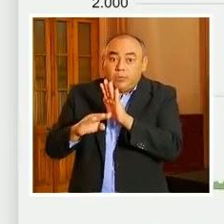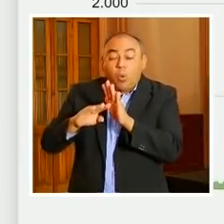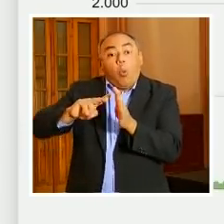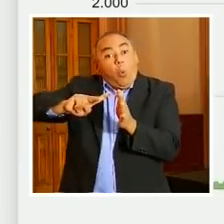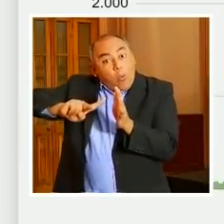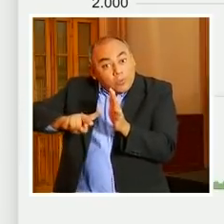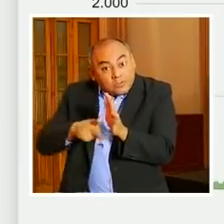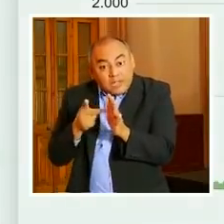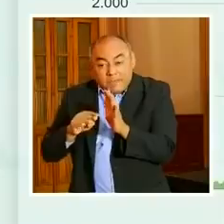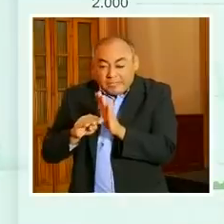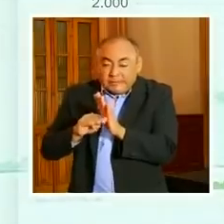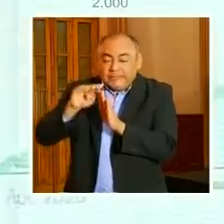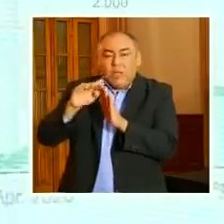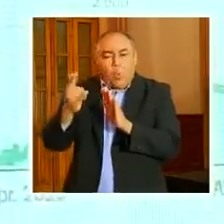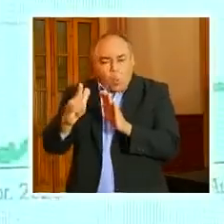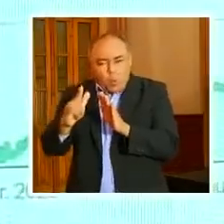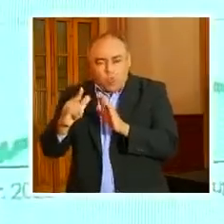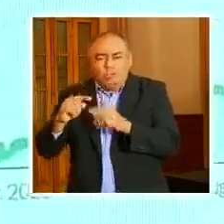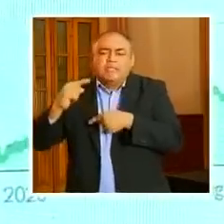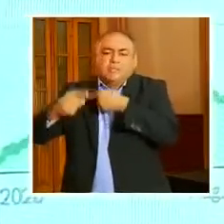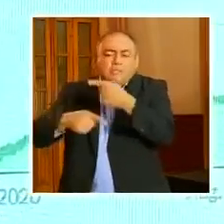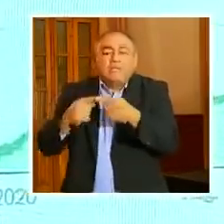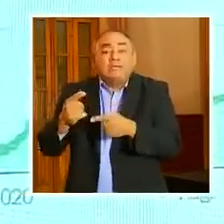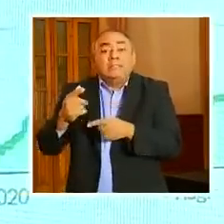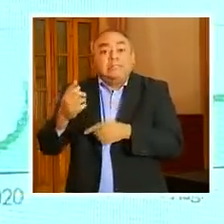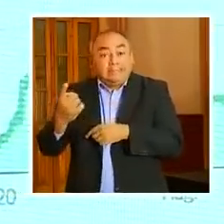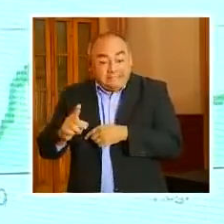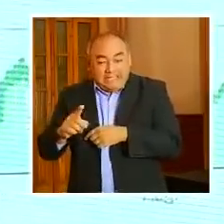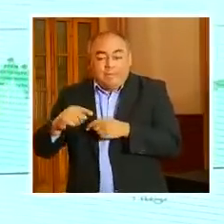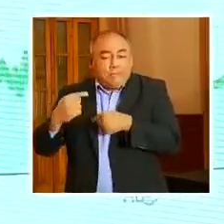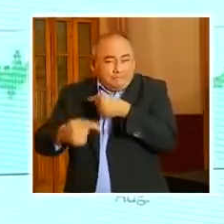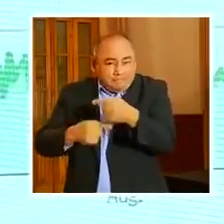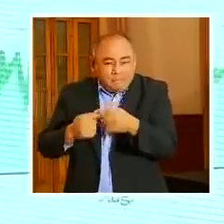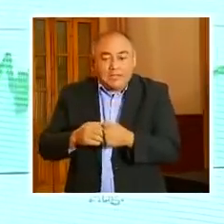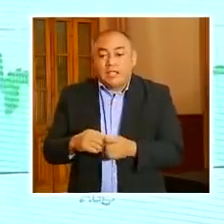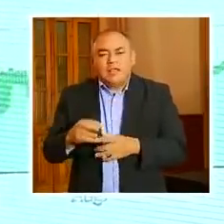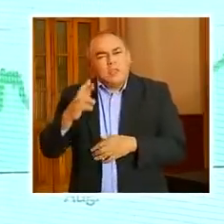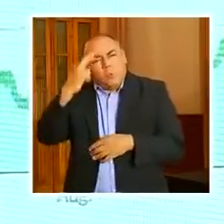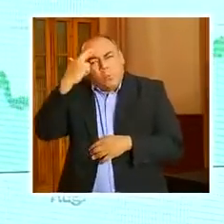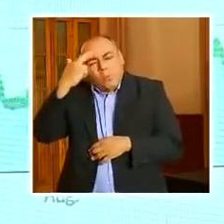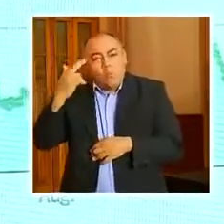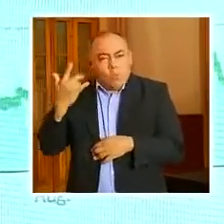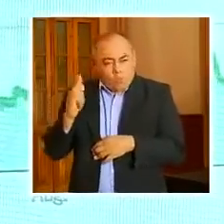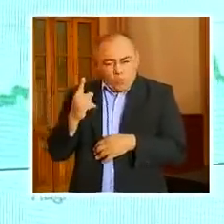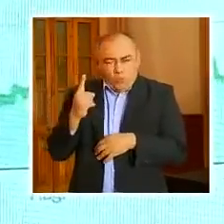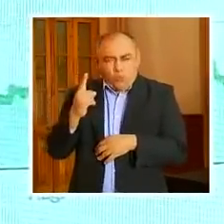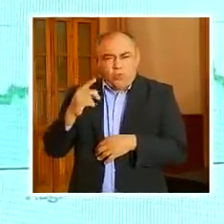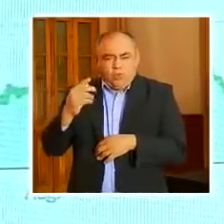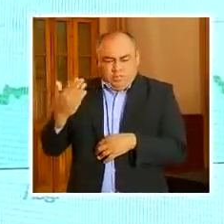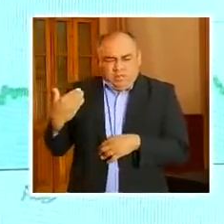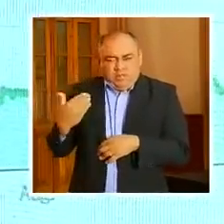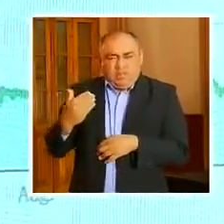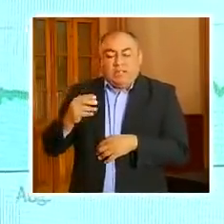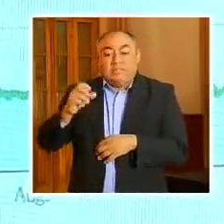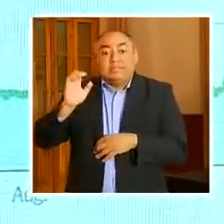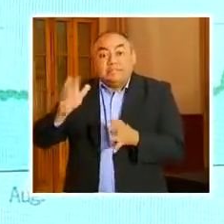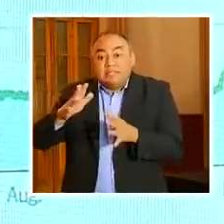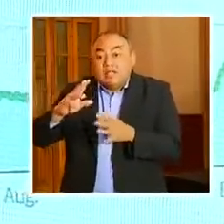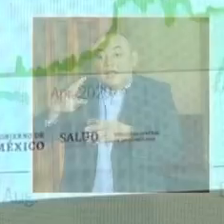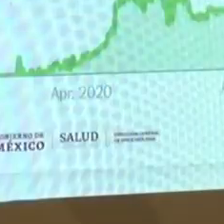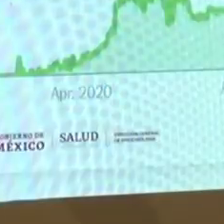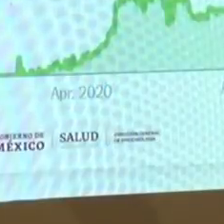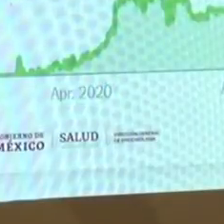diciembre. En julio de este año tuvimos una tercera ola y ahora vemos este